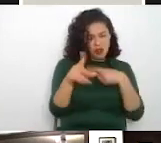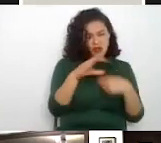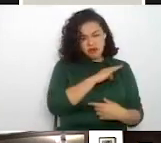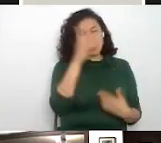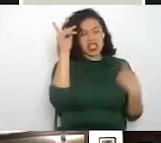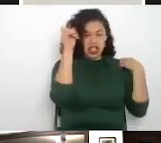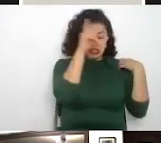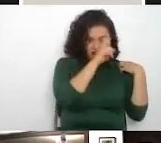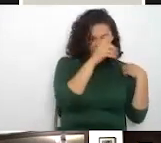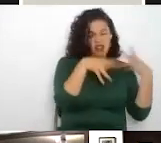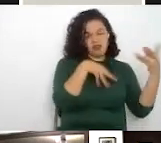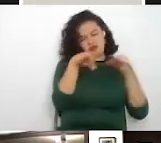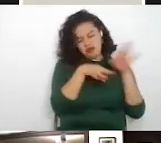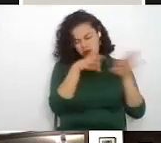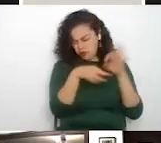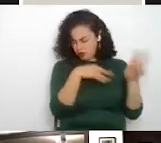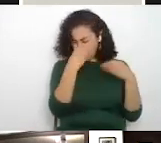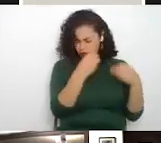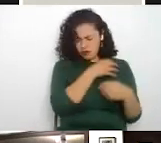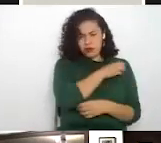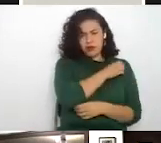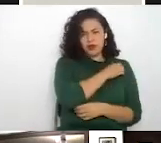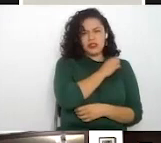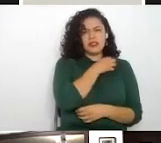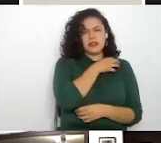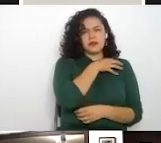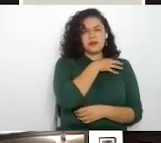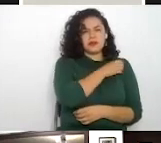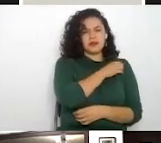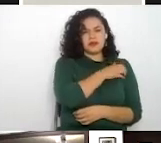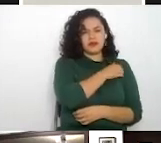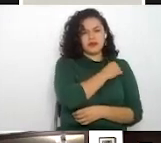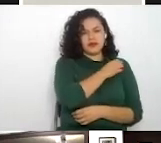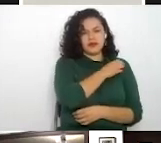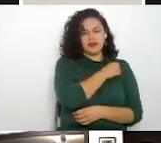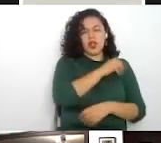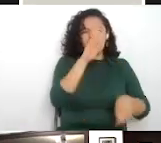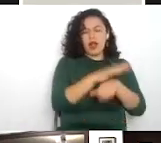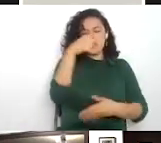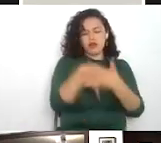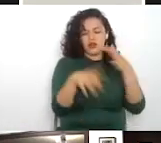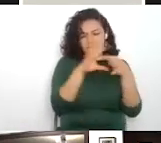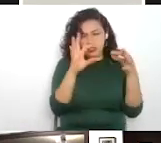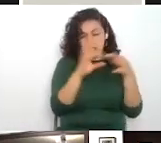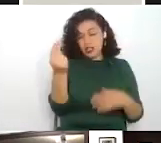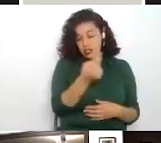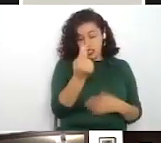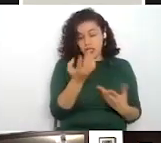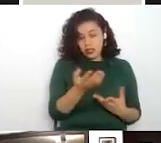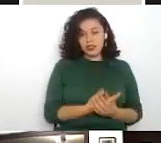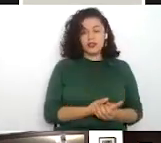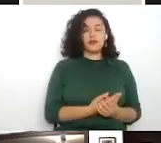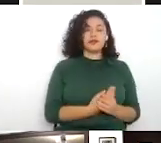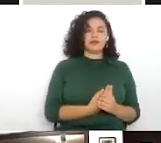o laboriosas, ¿no? O implicar una descripción más detallada. En ese sentido es